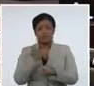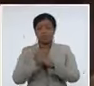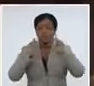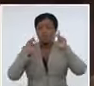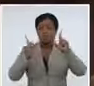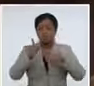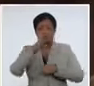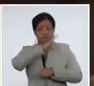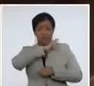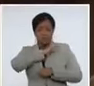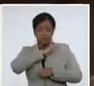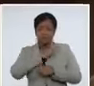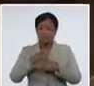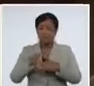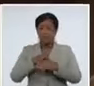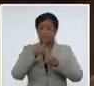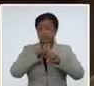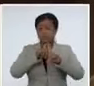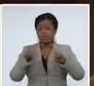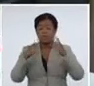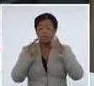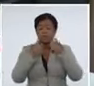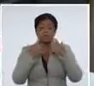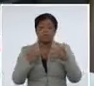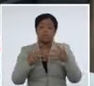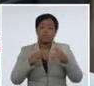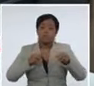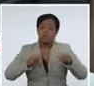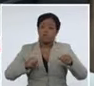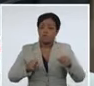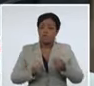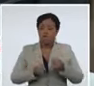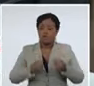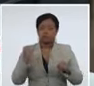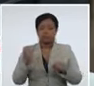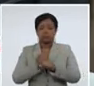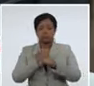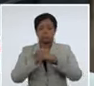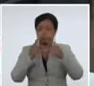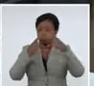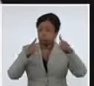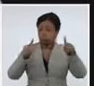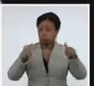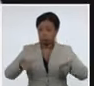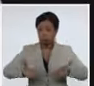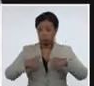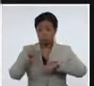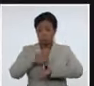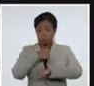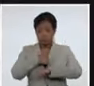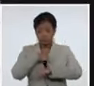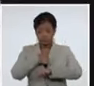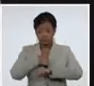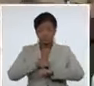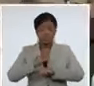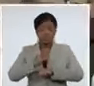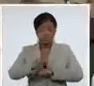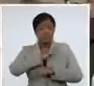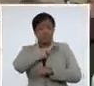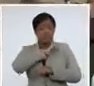ideológico, tema estratégico que exige mucha sabiduría en estos tiempos, no solamente de nuestros cuadros, sino